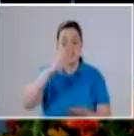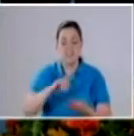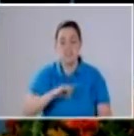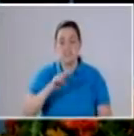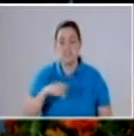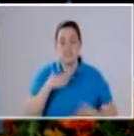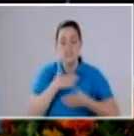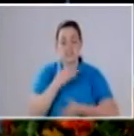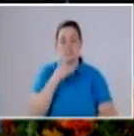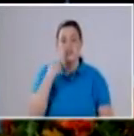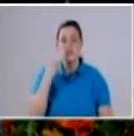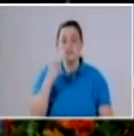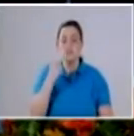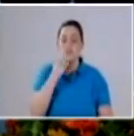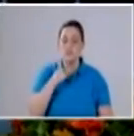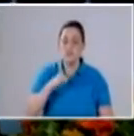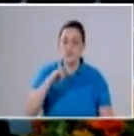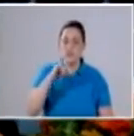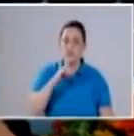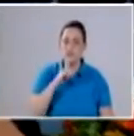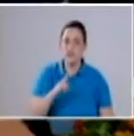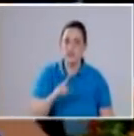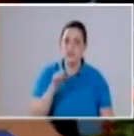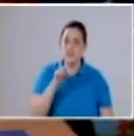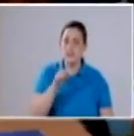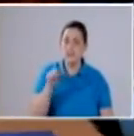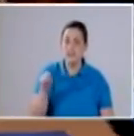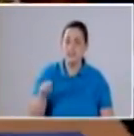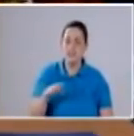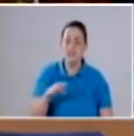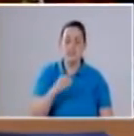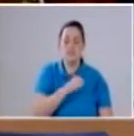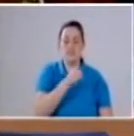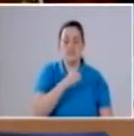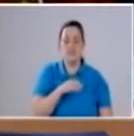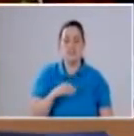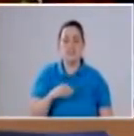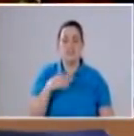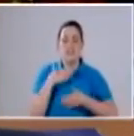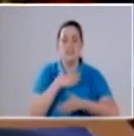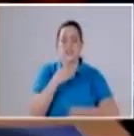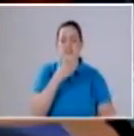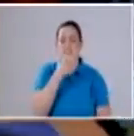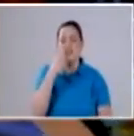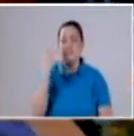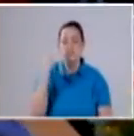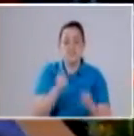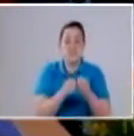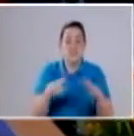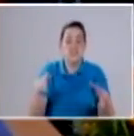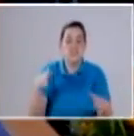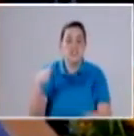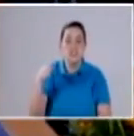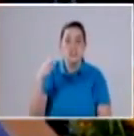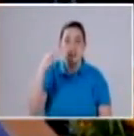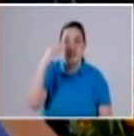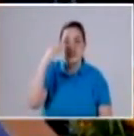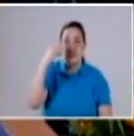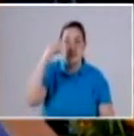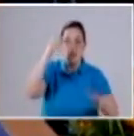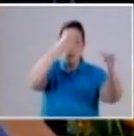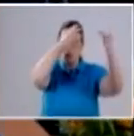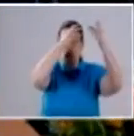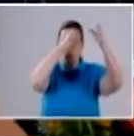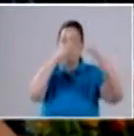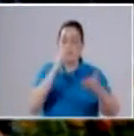judíos dicen que ellos querían agradar a Dios, pero sin conocimiento. Nosotros hemos visto, la misma Biblia lo dice,